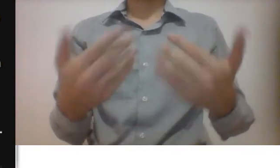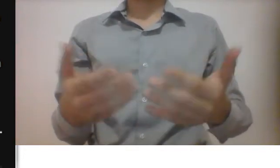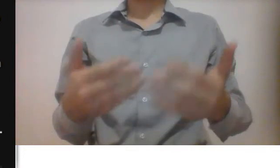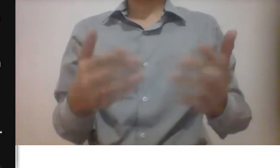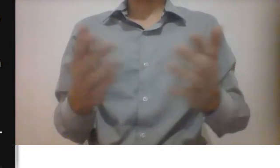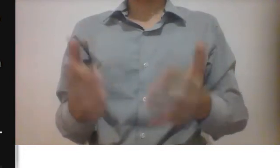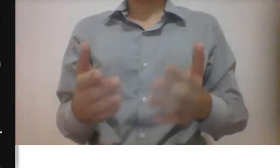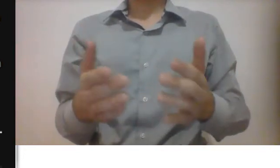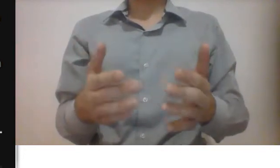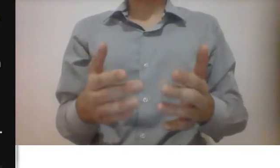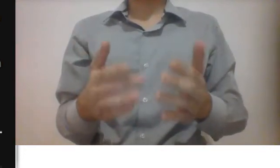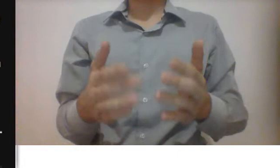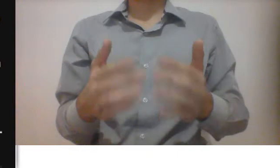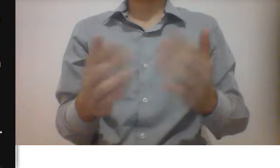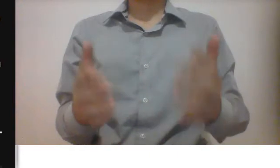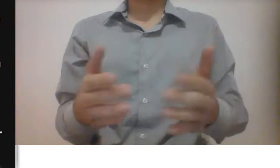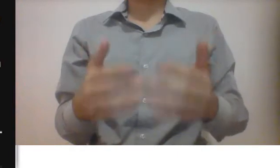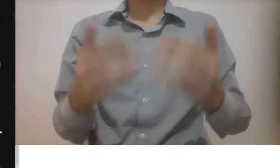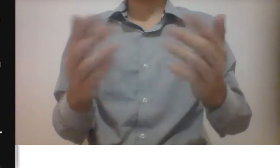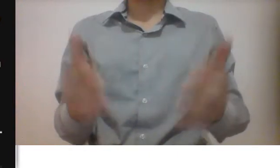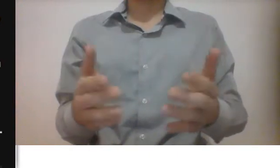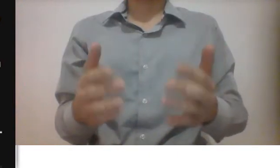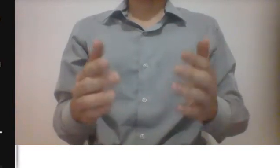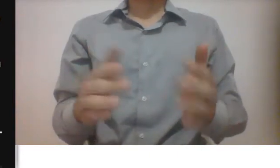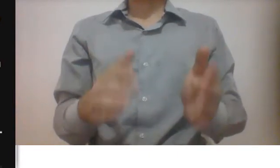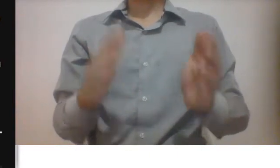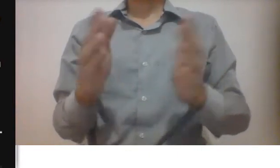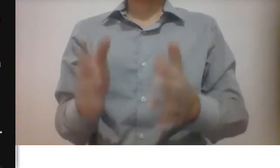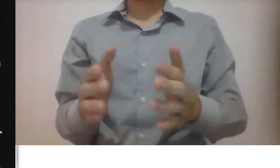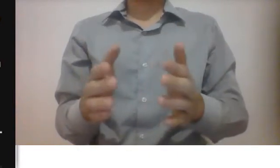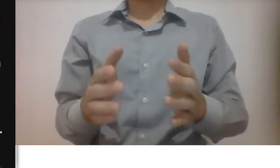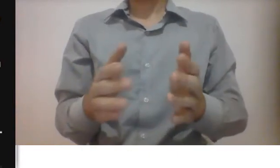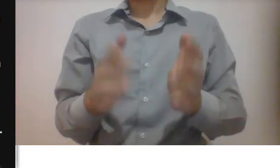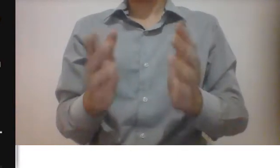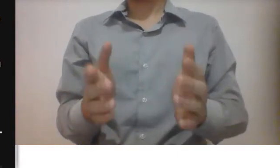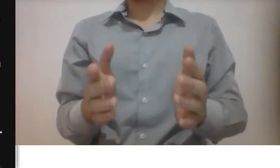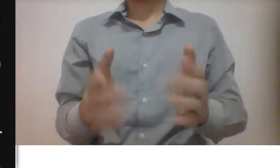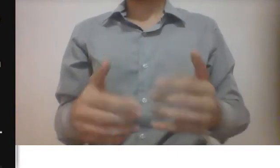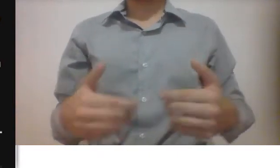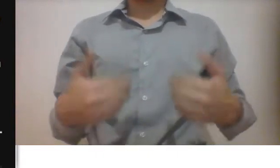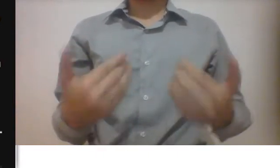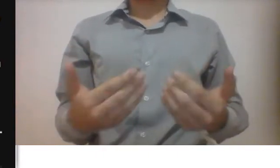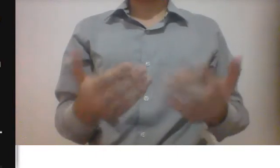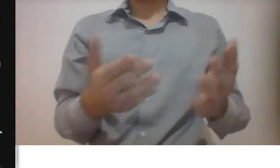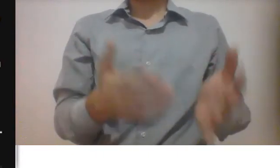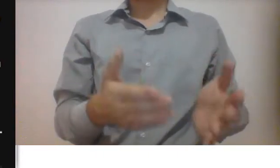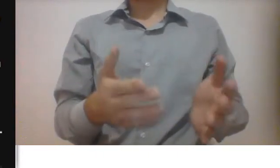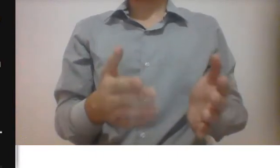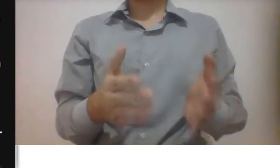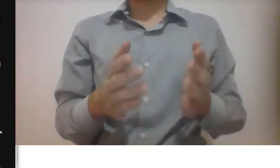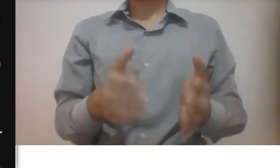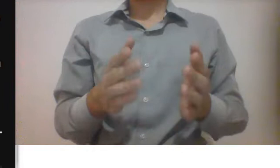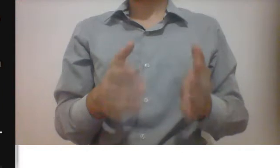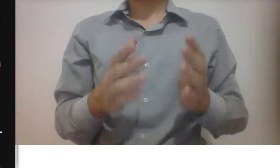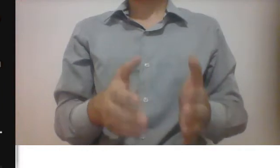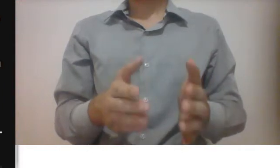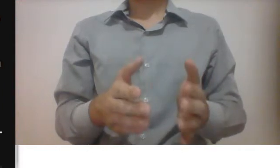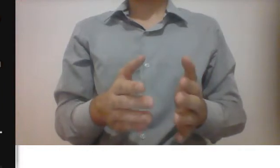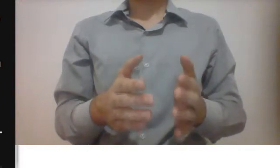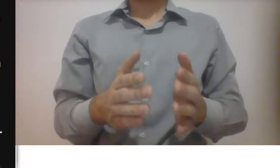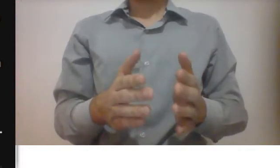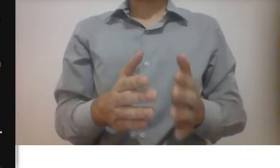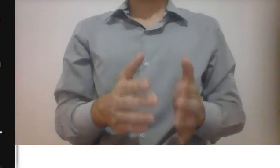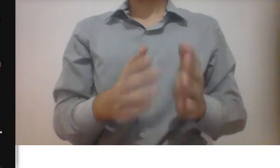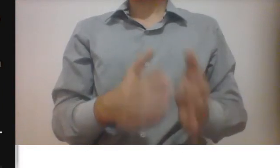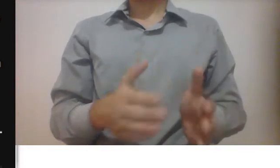que realmente nunca tuvo esos ingresos, ni mucho menos, ni tuvo relación con la empresa. Entonces, lo que estaríamos viendo por una